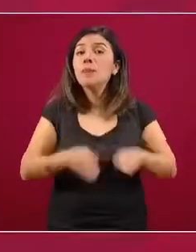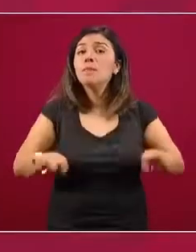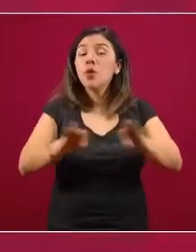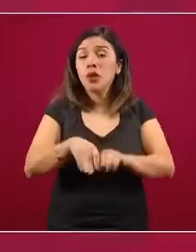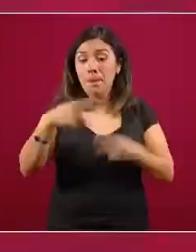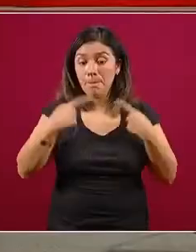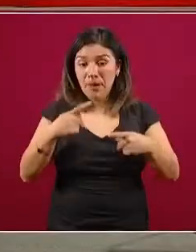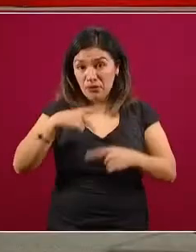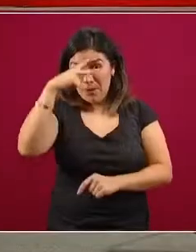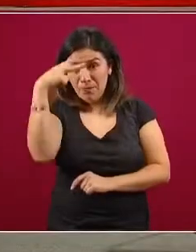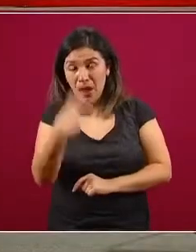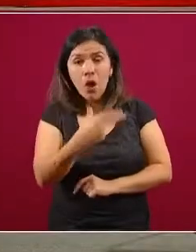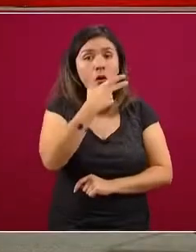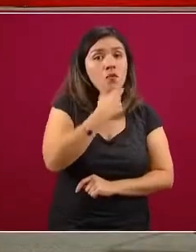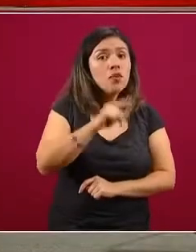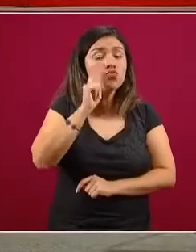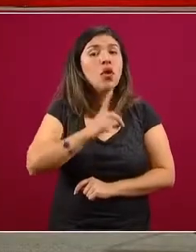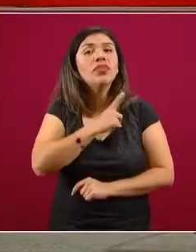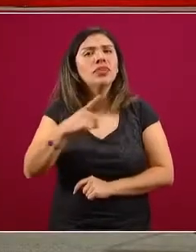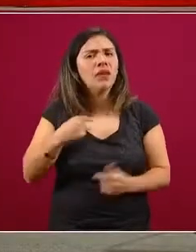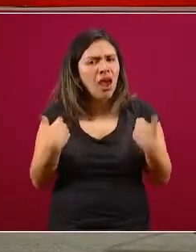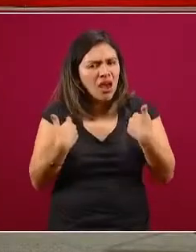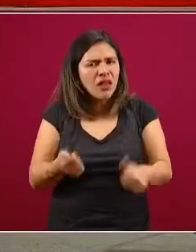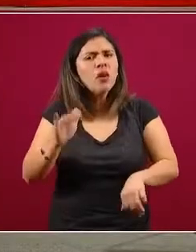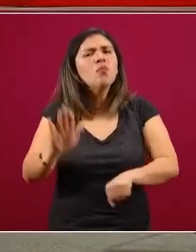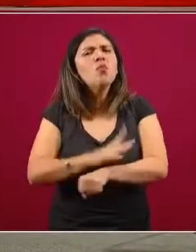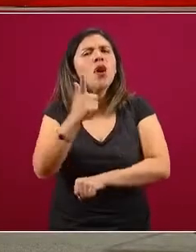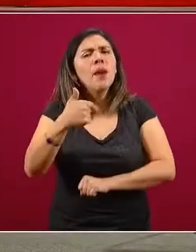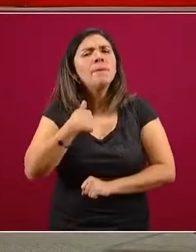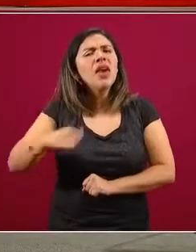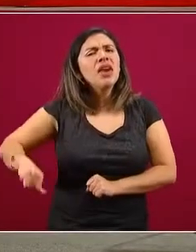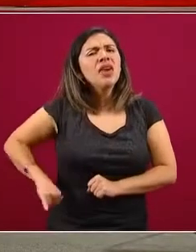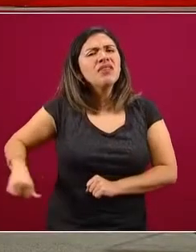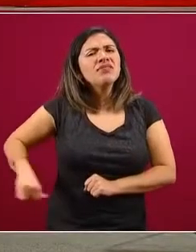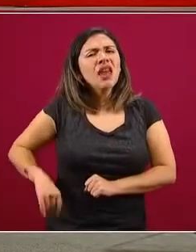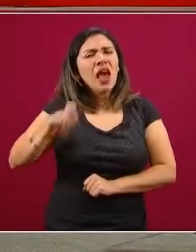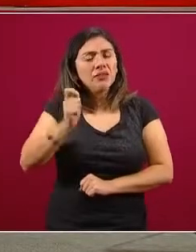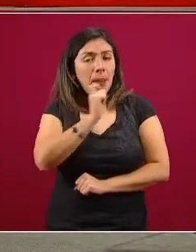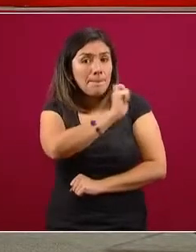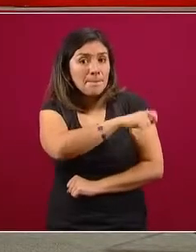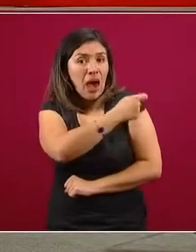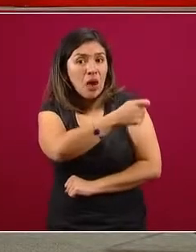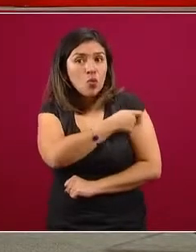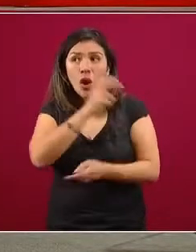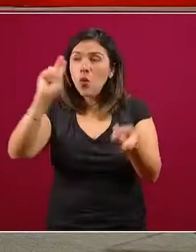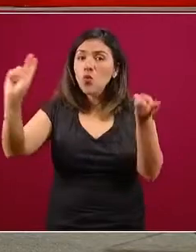los mexicanos tengan la conciencia de por qué nos interesa que sea una vacuna de